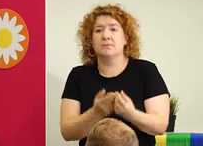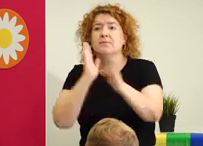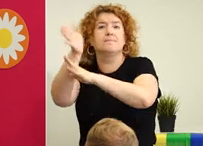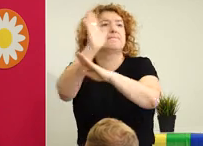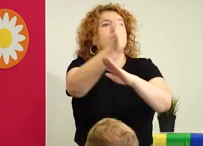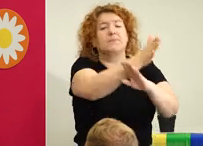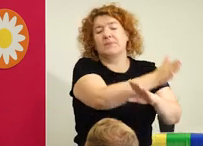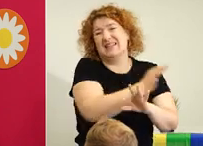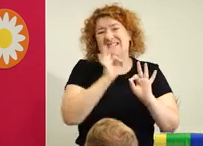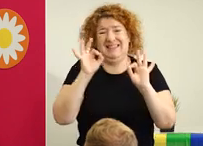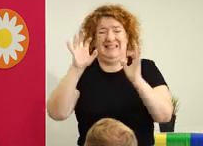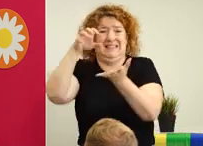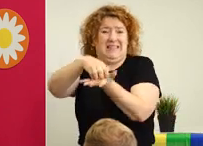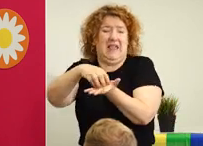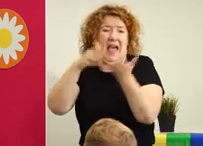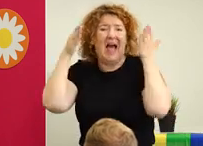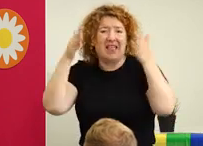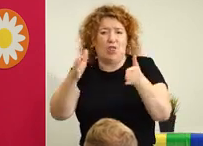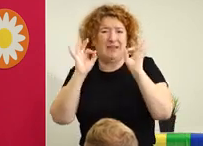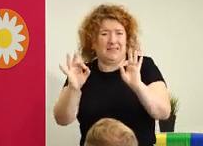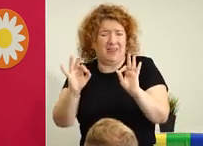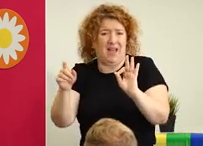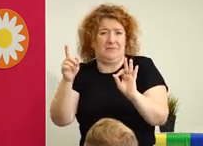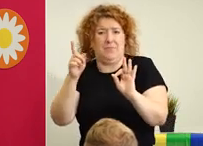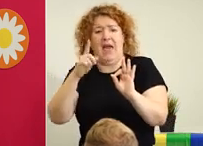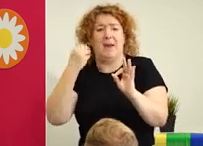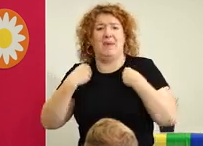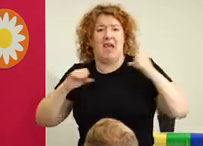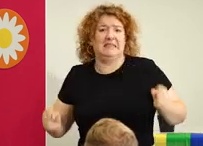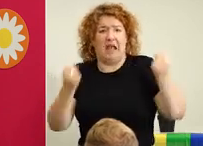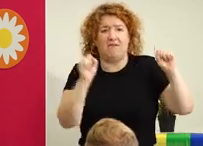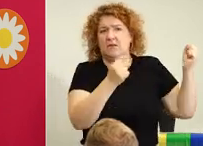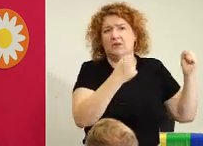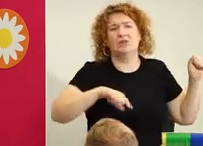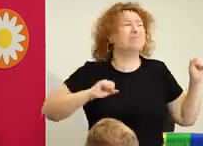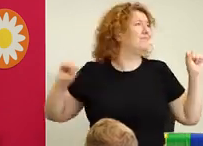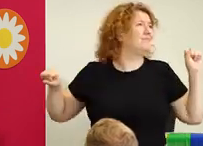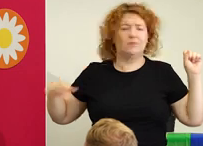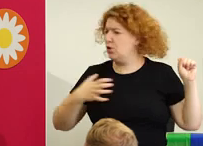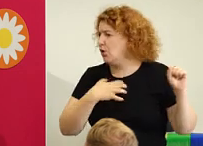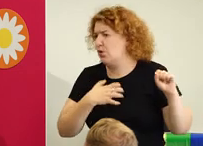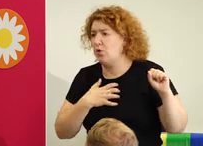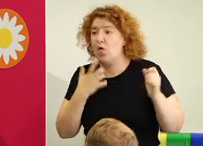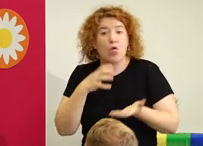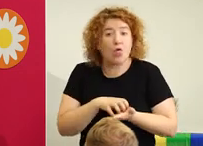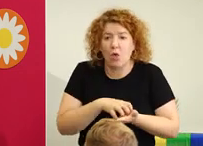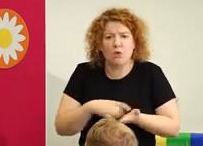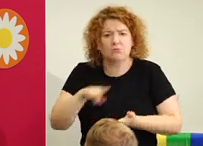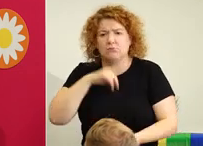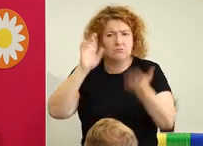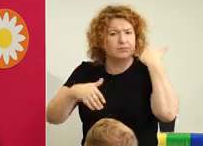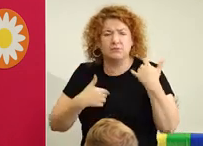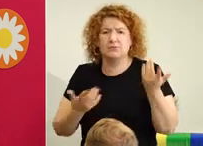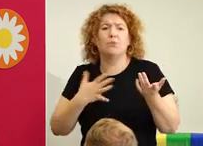esos servicios de atención especializada que están dedicándose a salvar vidas. Que no miremos para otro lado, que ante la más mínima duda actuemos,